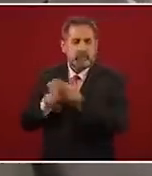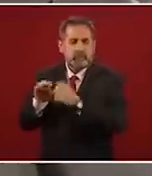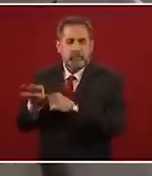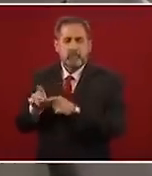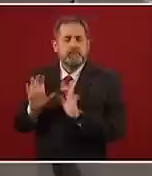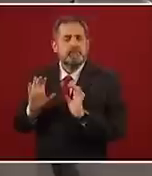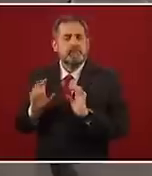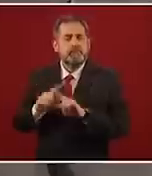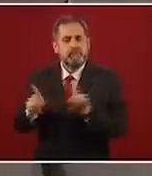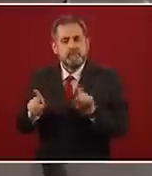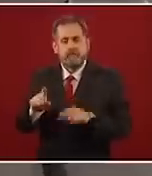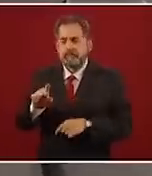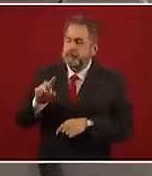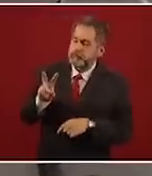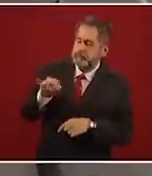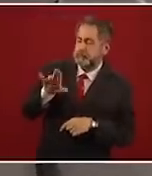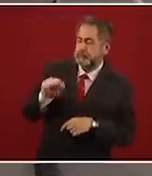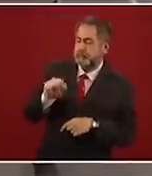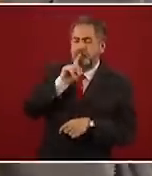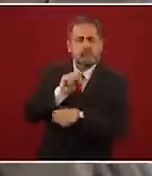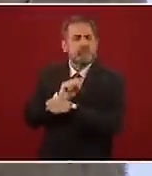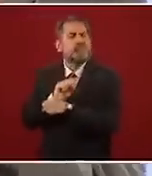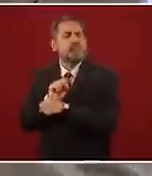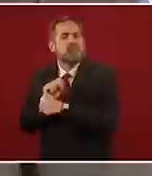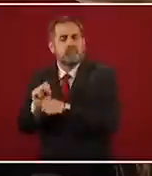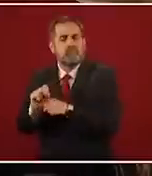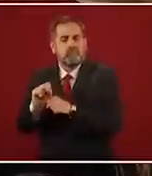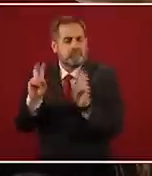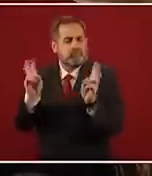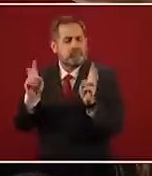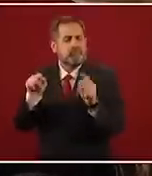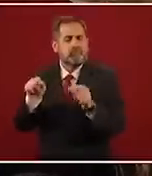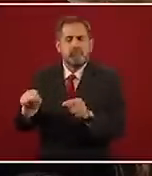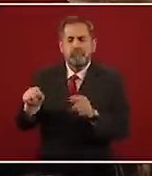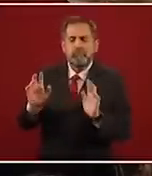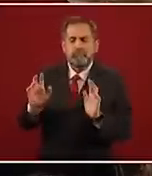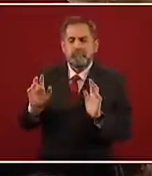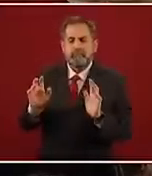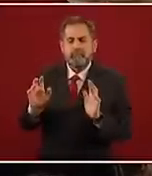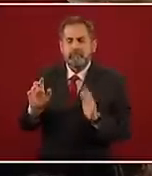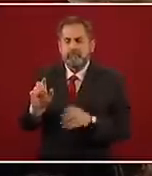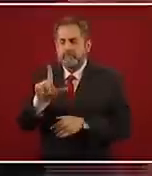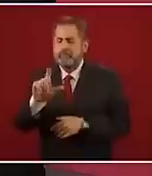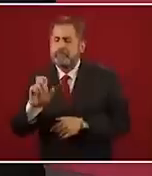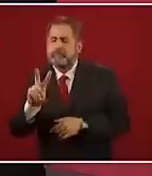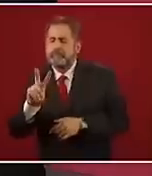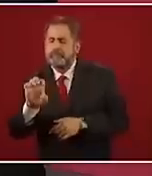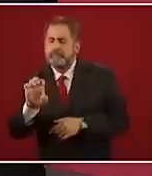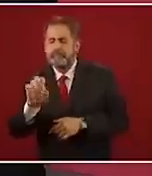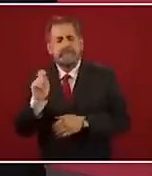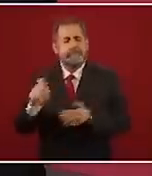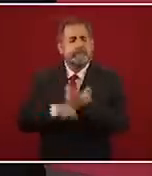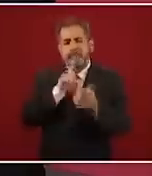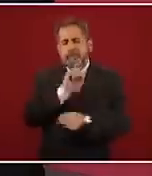se comporta como un virus de agresividad, uso un término genérico, leve, comparado con